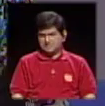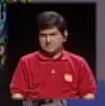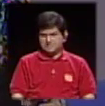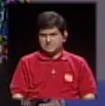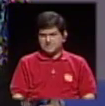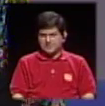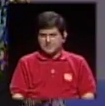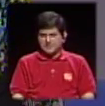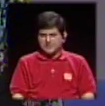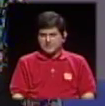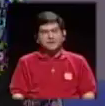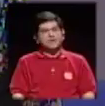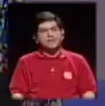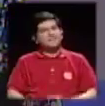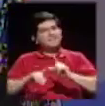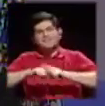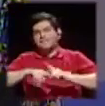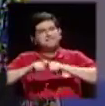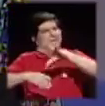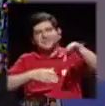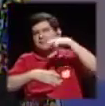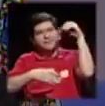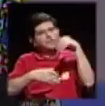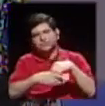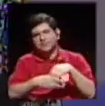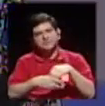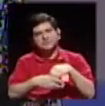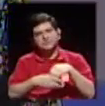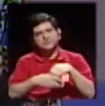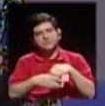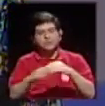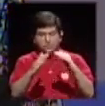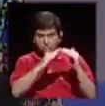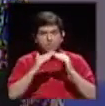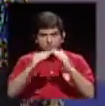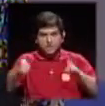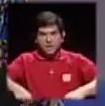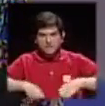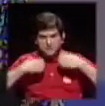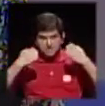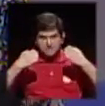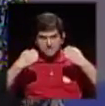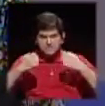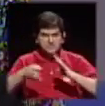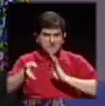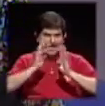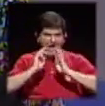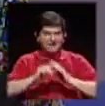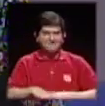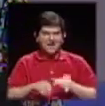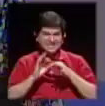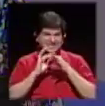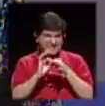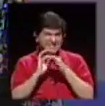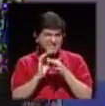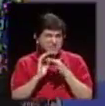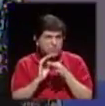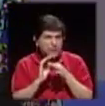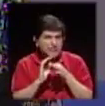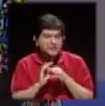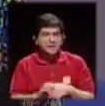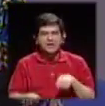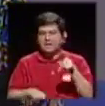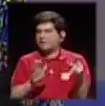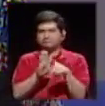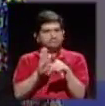Es que sí, depende del contexto, porque hay comunidades que hablar de sexualidad todavía sigue siendo un